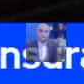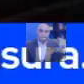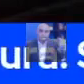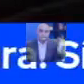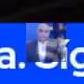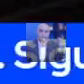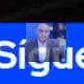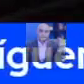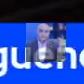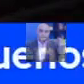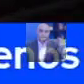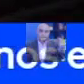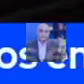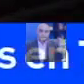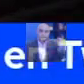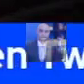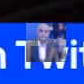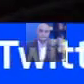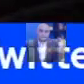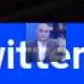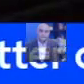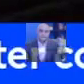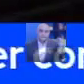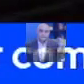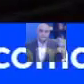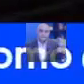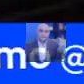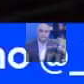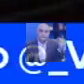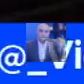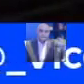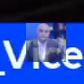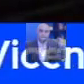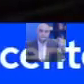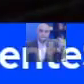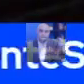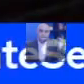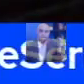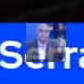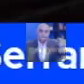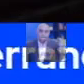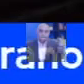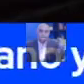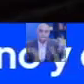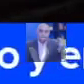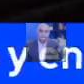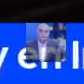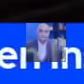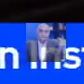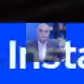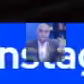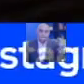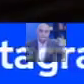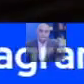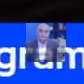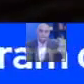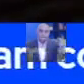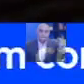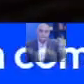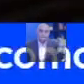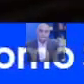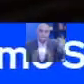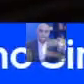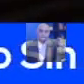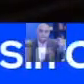estos legisladores porque realmente están jugando con fuego. Esa era mi última reflexión, querido Vicente. Te